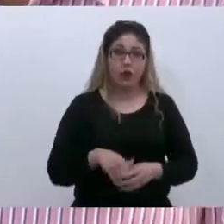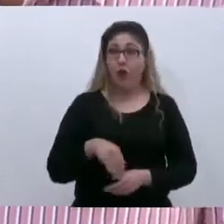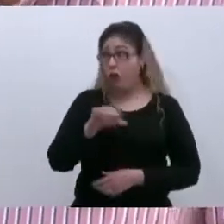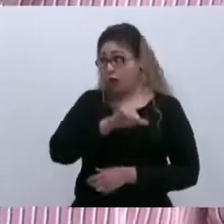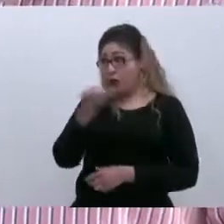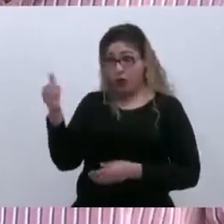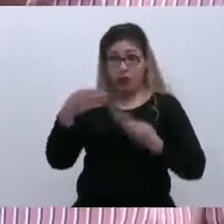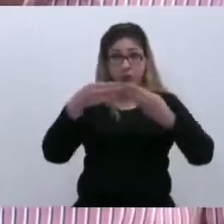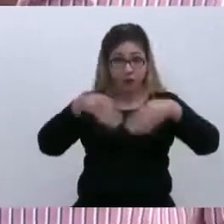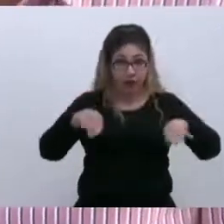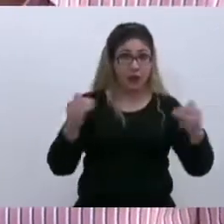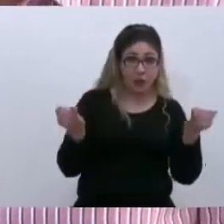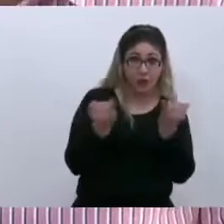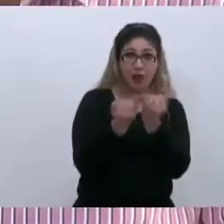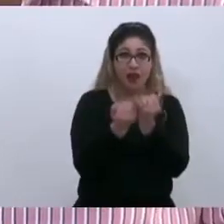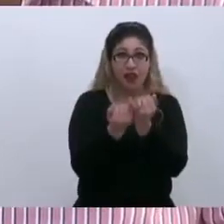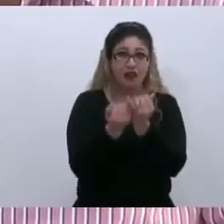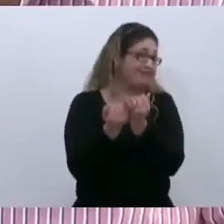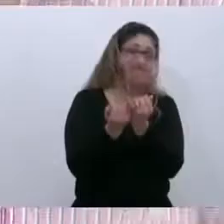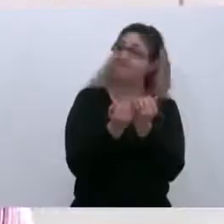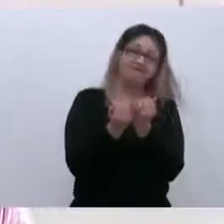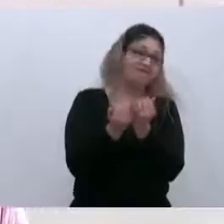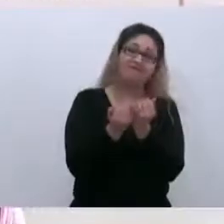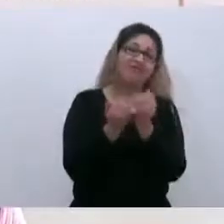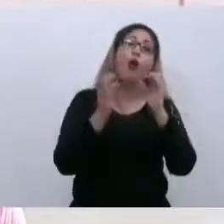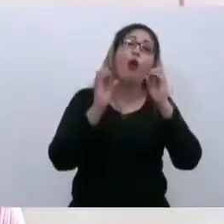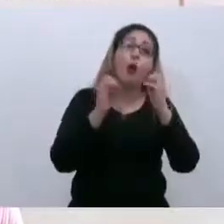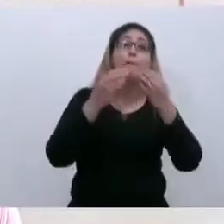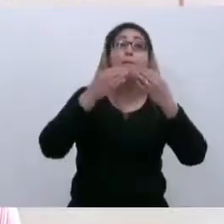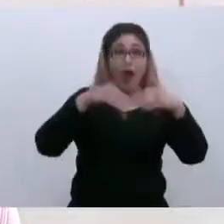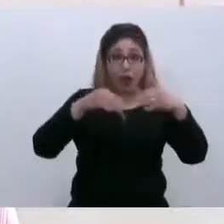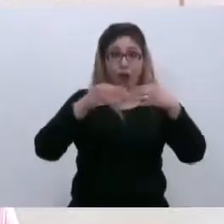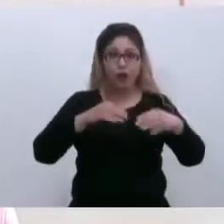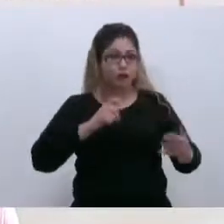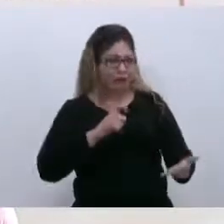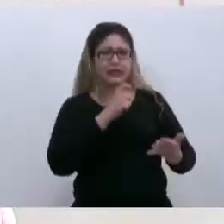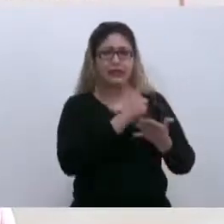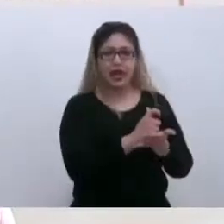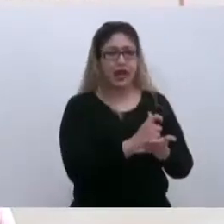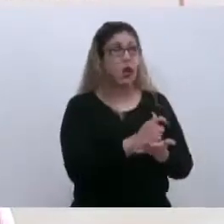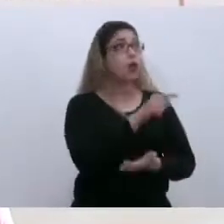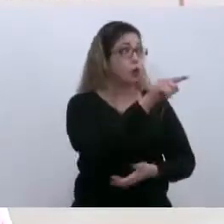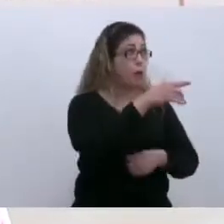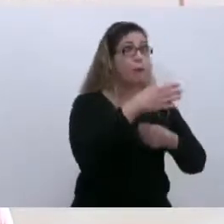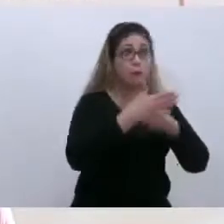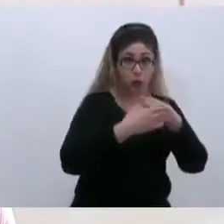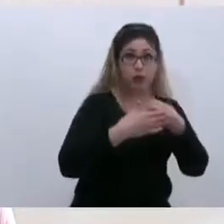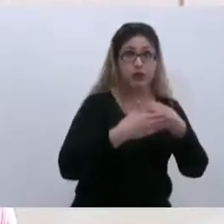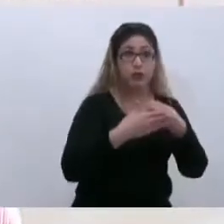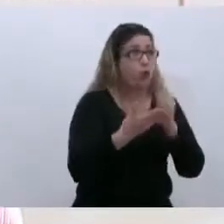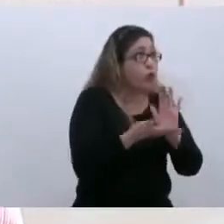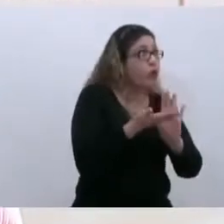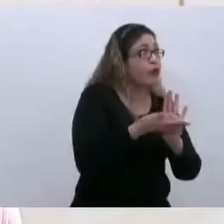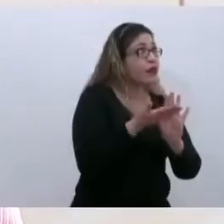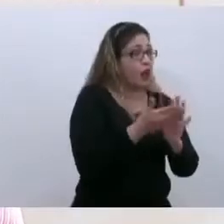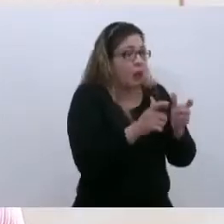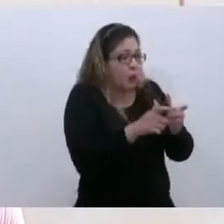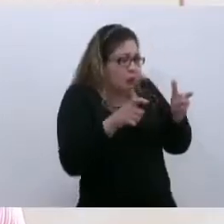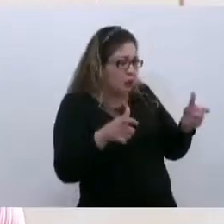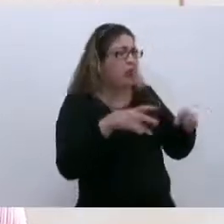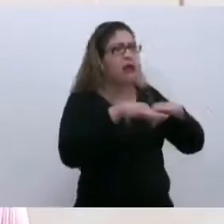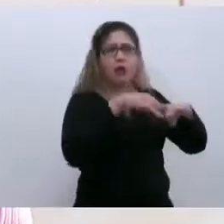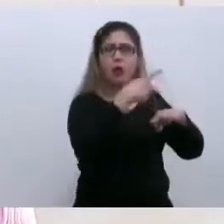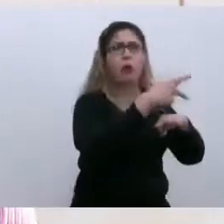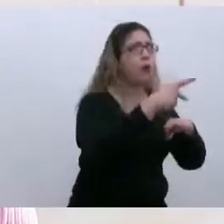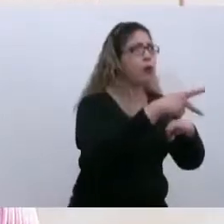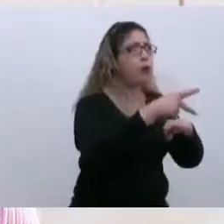más, los bancos no prestan a los pequeños empresarios,